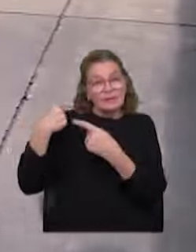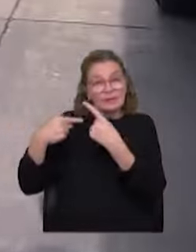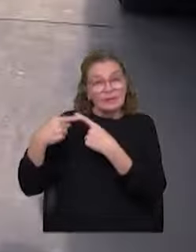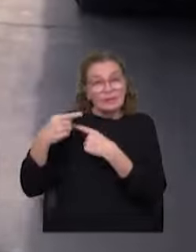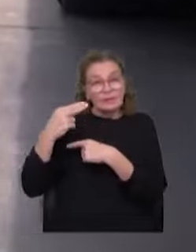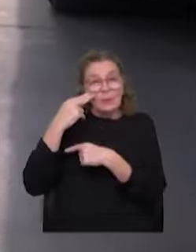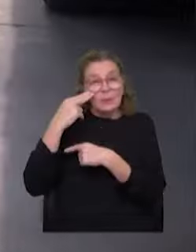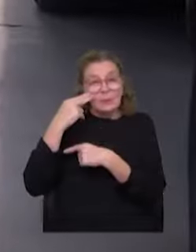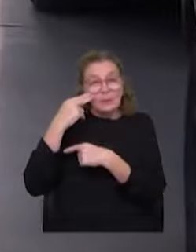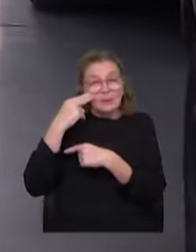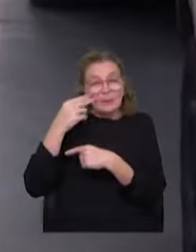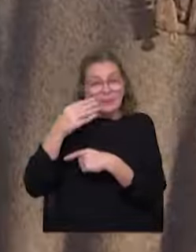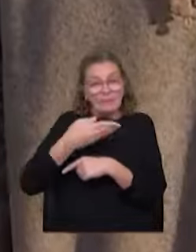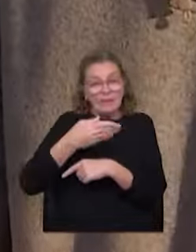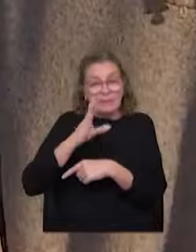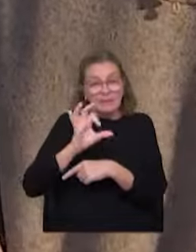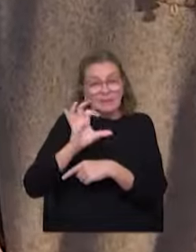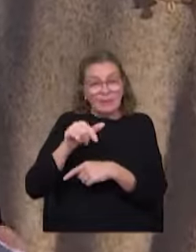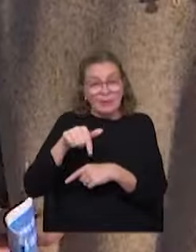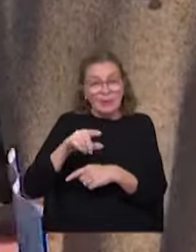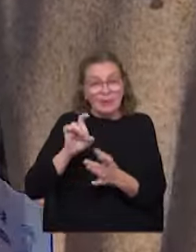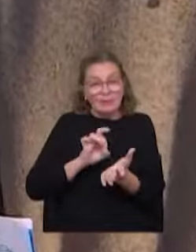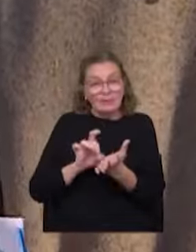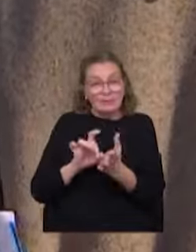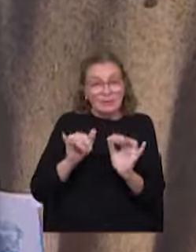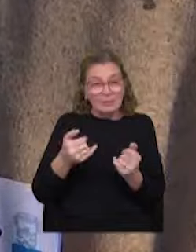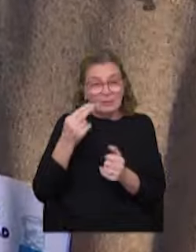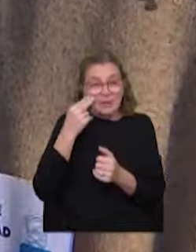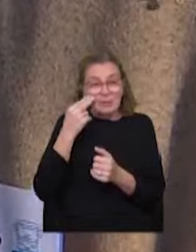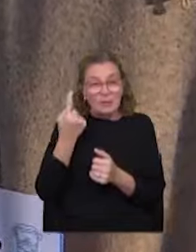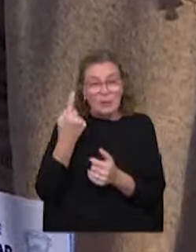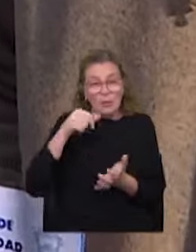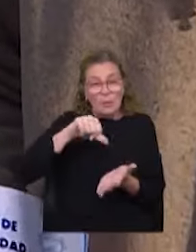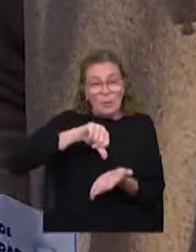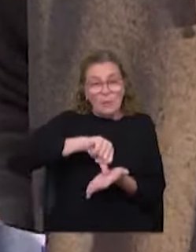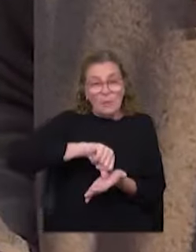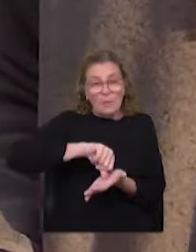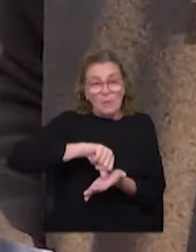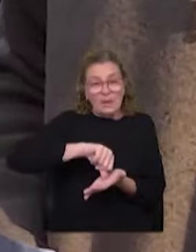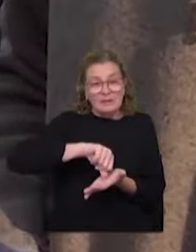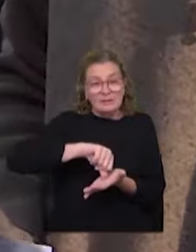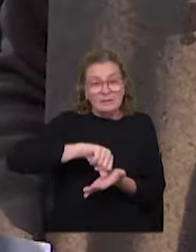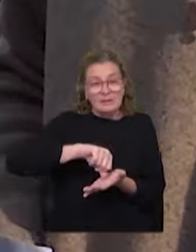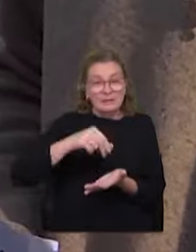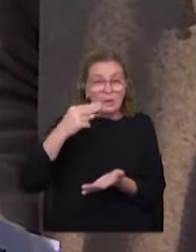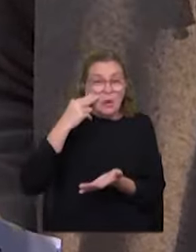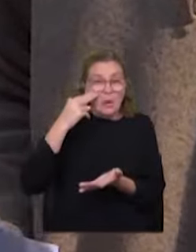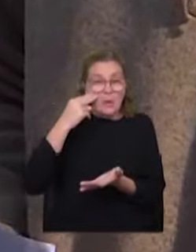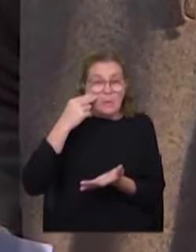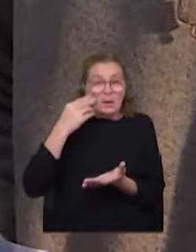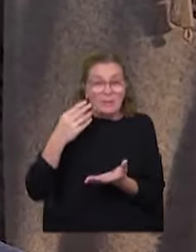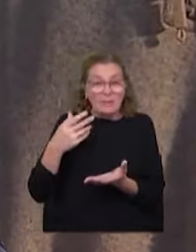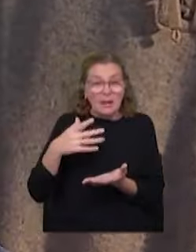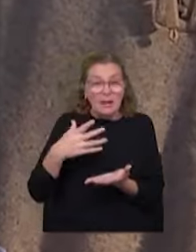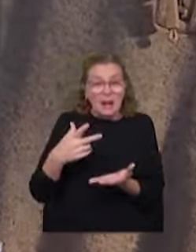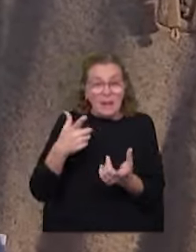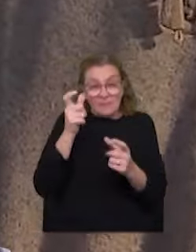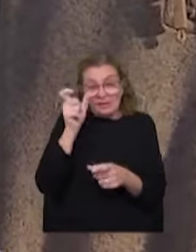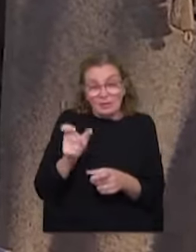de de seguridad social hoy el sistema ya está colapsando tenemos un país que tiene un un problema demográfico la hay